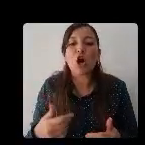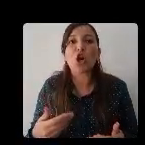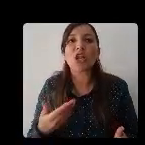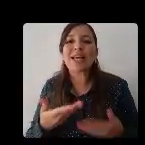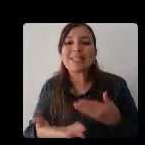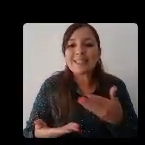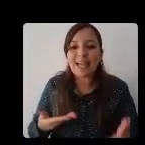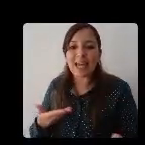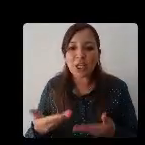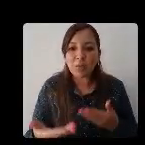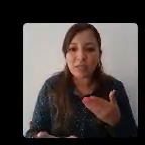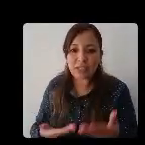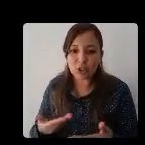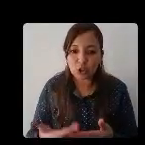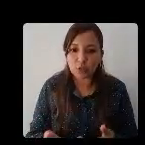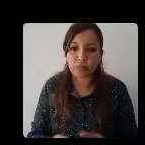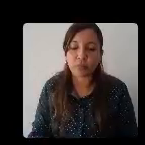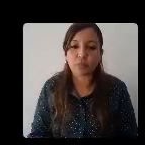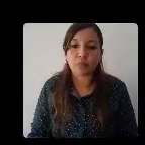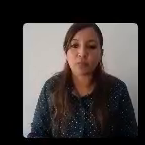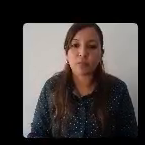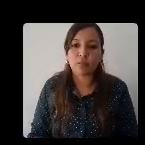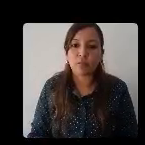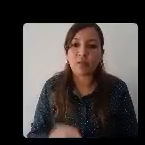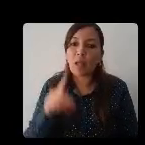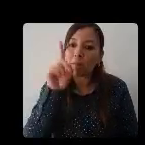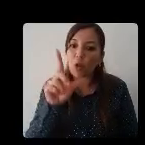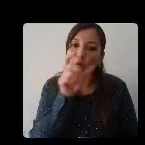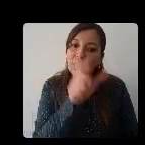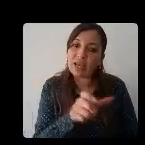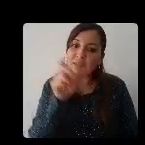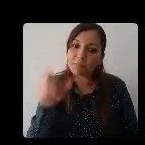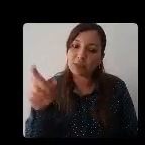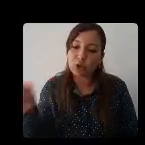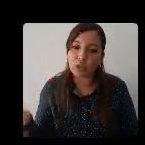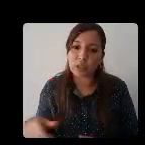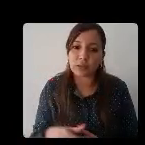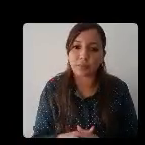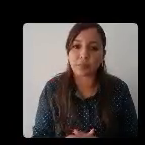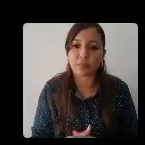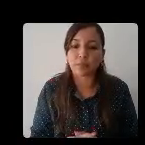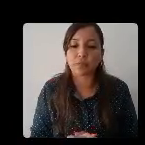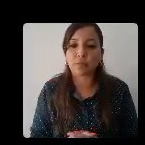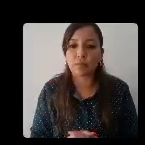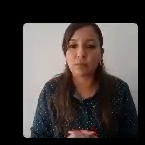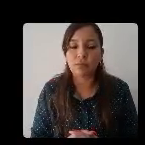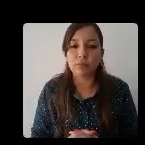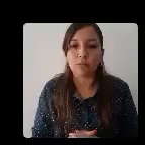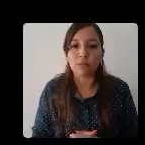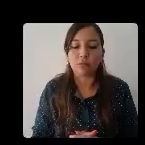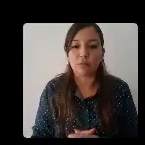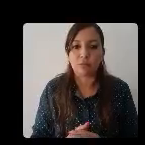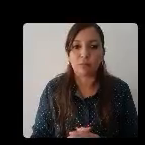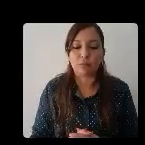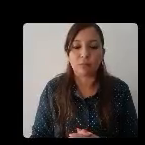ustedes han ganado el año pasado con Turismo Emprende, ¿no? O sea, de ya cómo ver y fortalecer servicios que desde el inicio dan